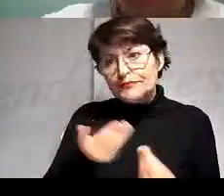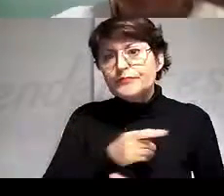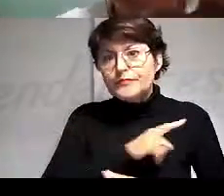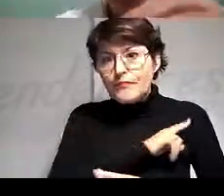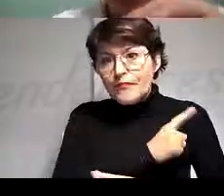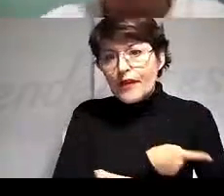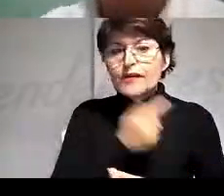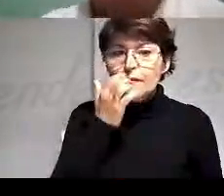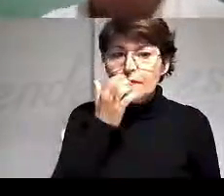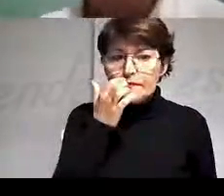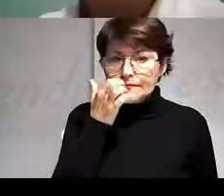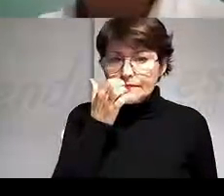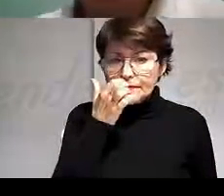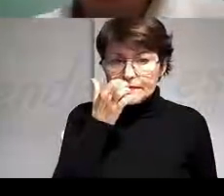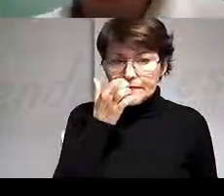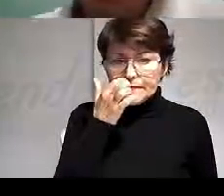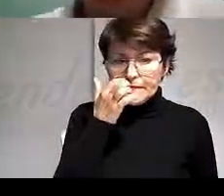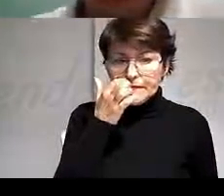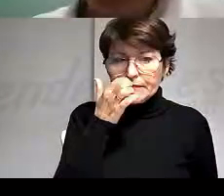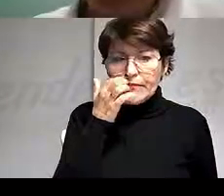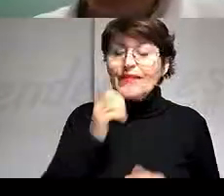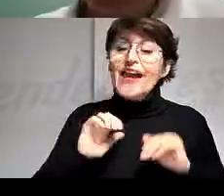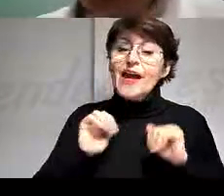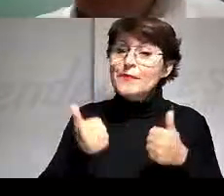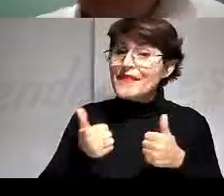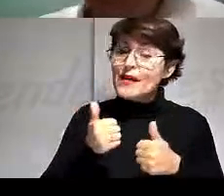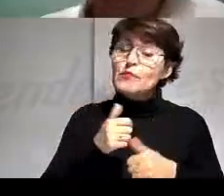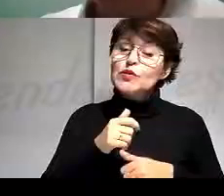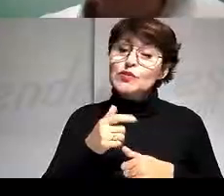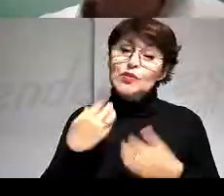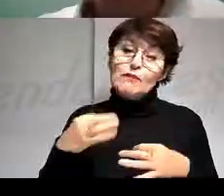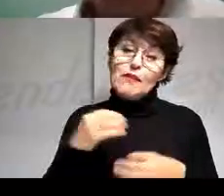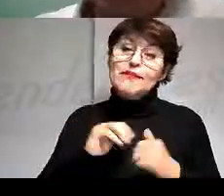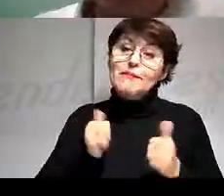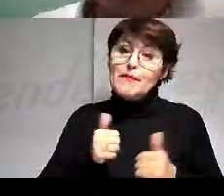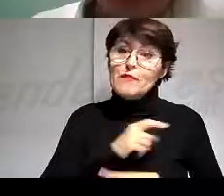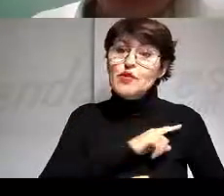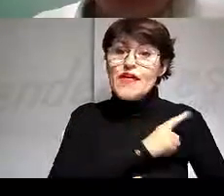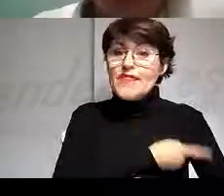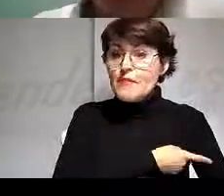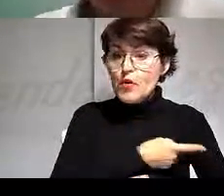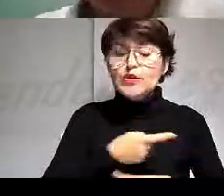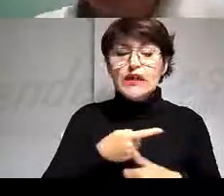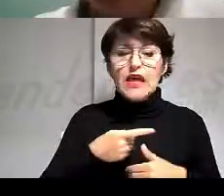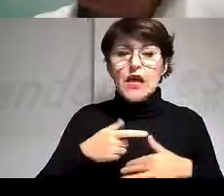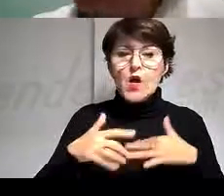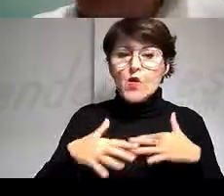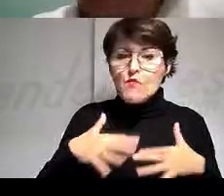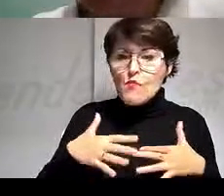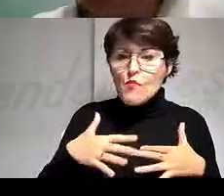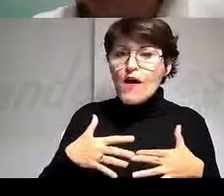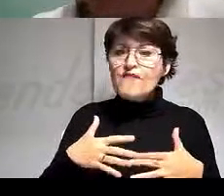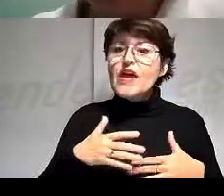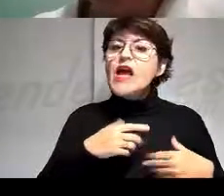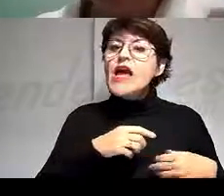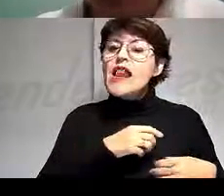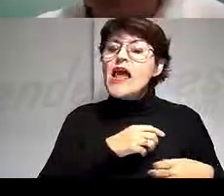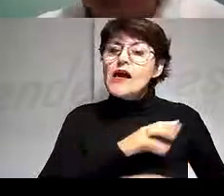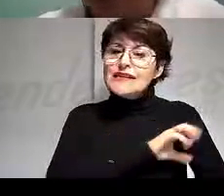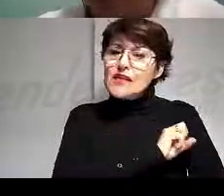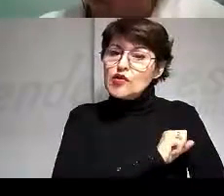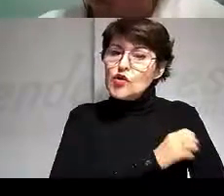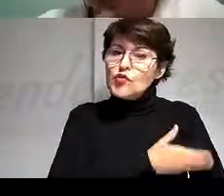menos frente. Es decir, cuando empezamos a hacer ejercicio, lo que hay es una descarga de neurotransmisores, de manera que aumenta la presión arterial,